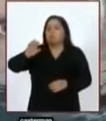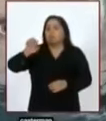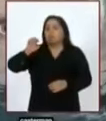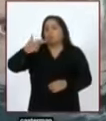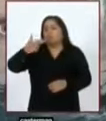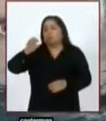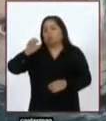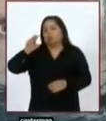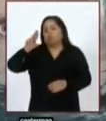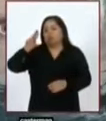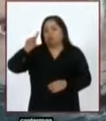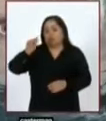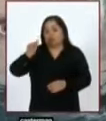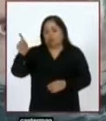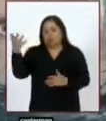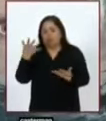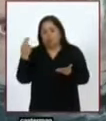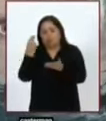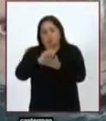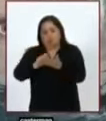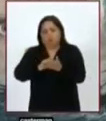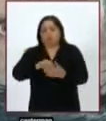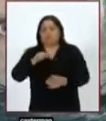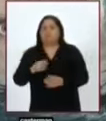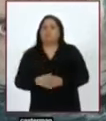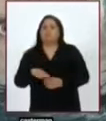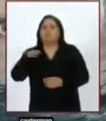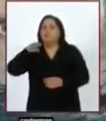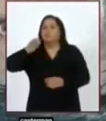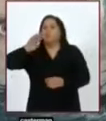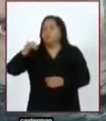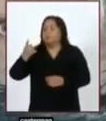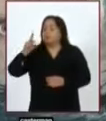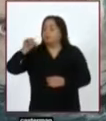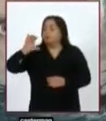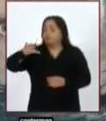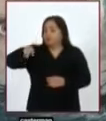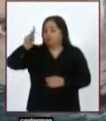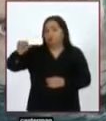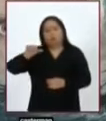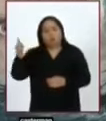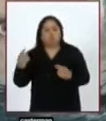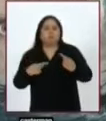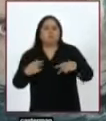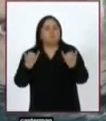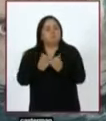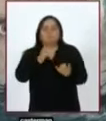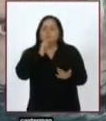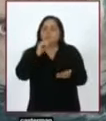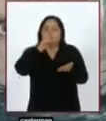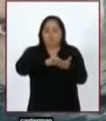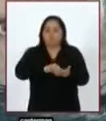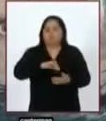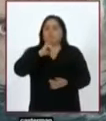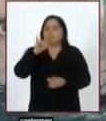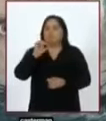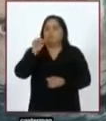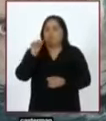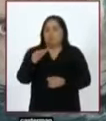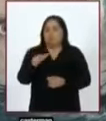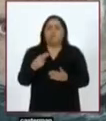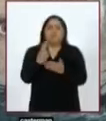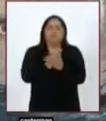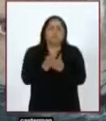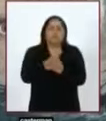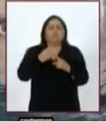ilustrada por Stephen Yue, y Moby Dick, de Herman Melville, adaptada por Jim Rewaworth e ilustrada